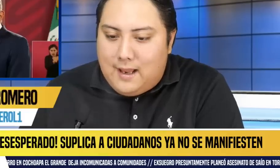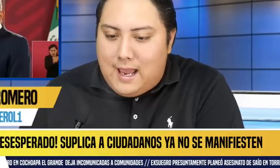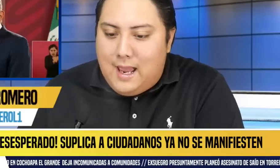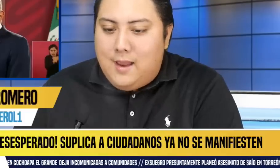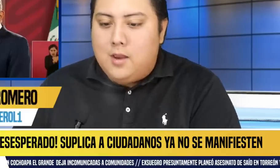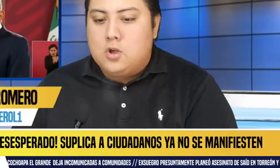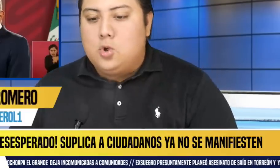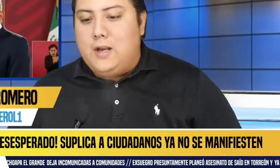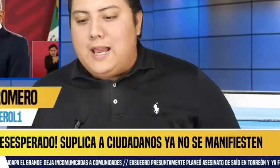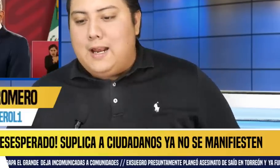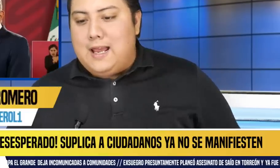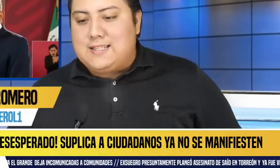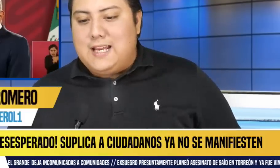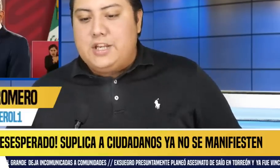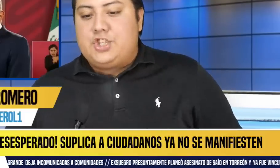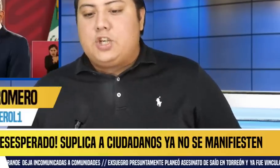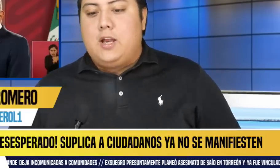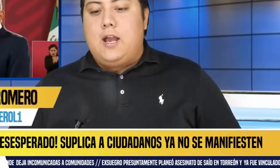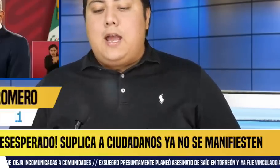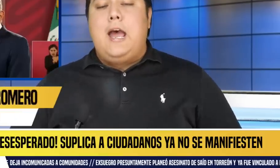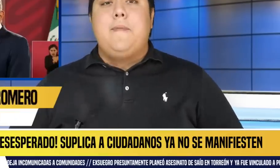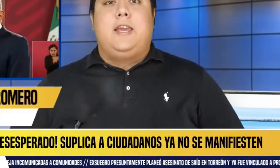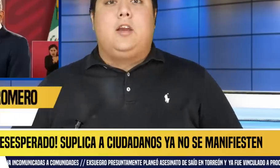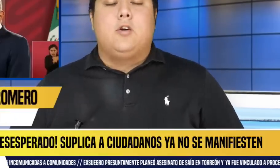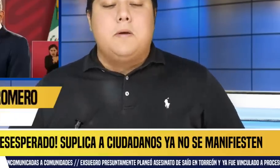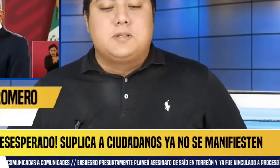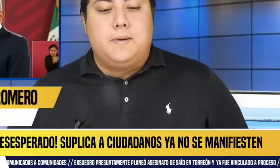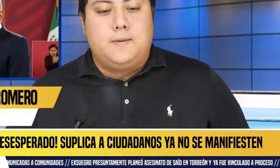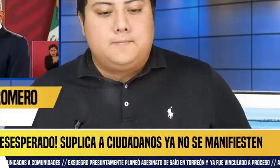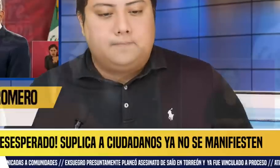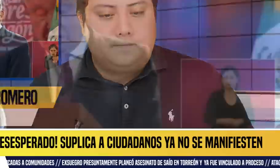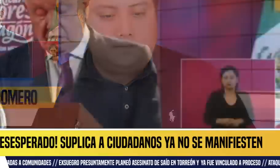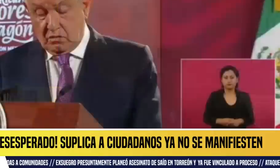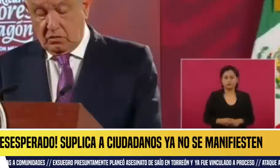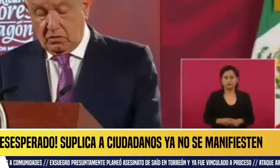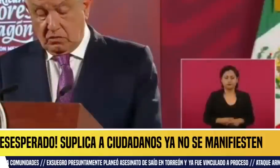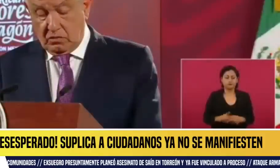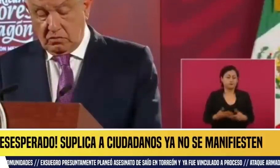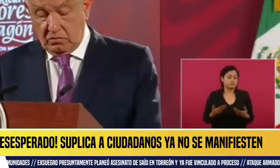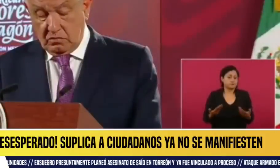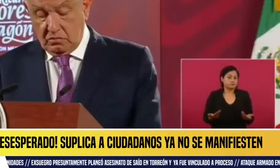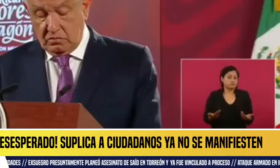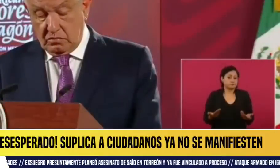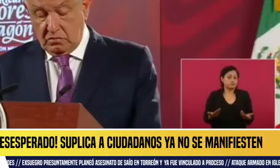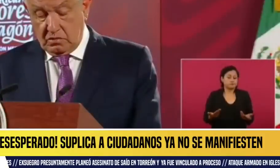traer a Julian Assange a México. Vamos a verlo. México